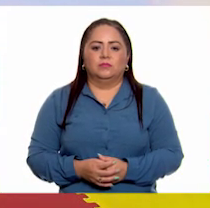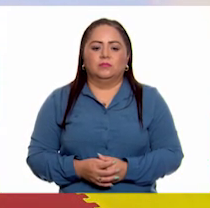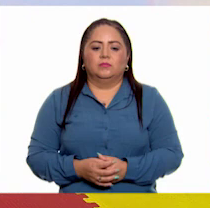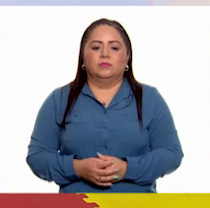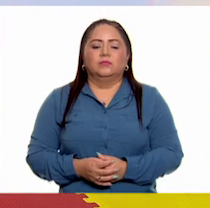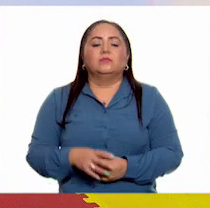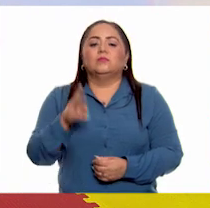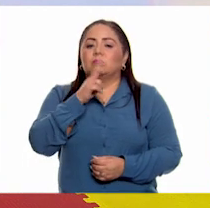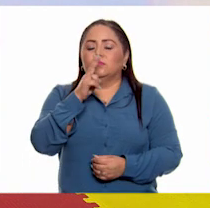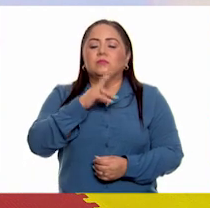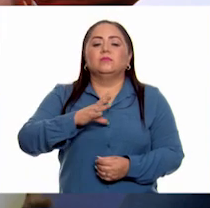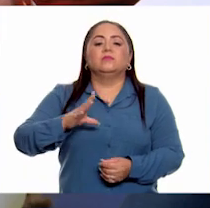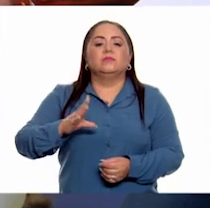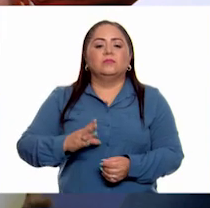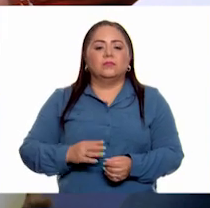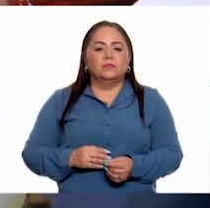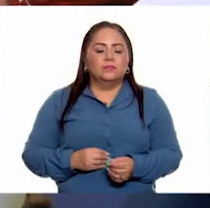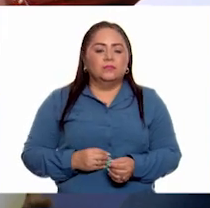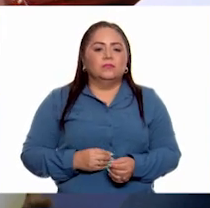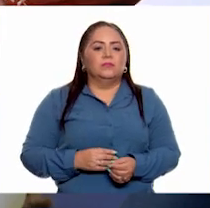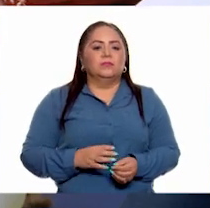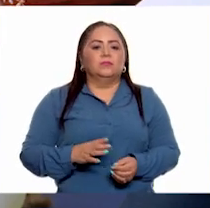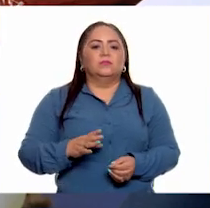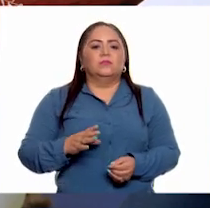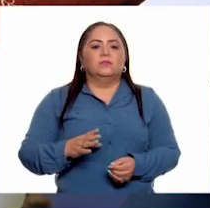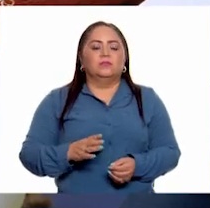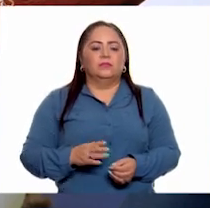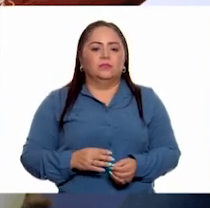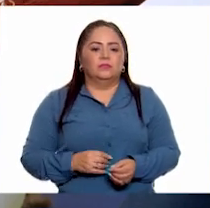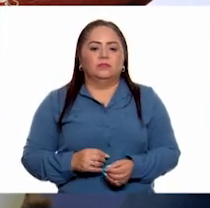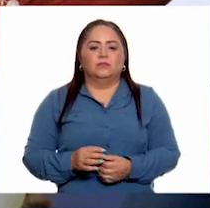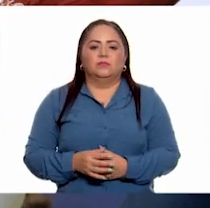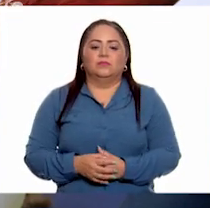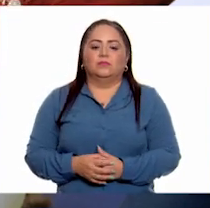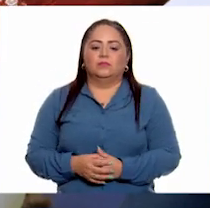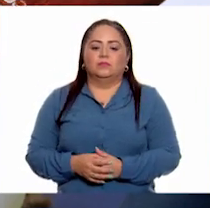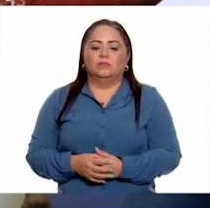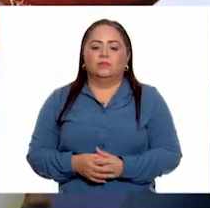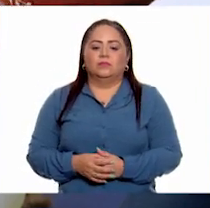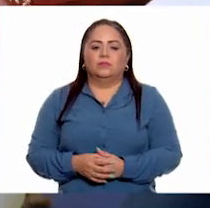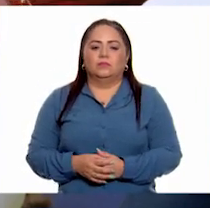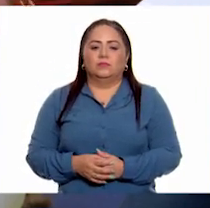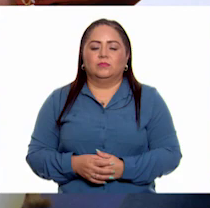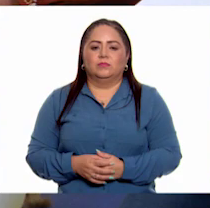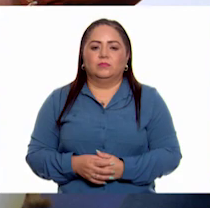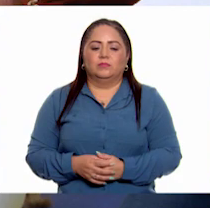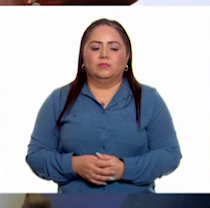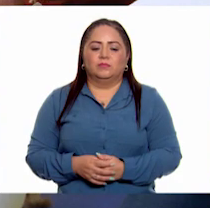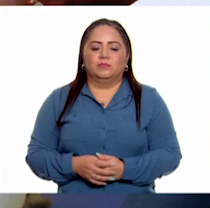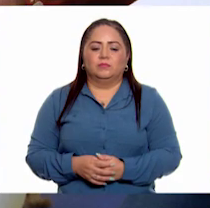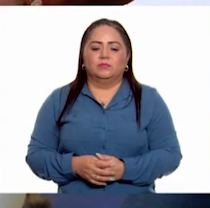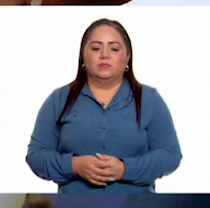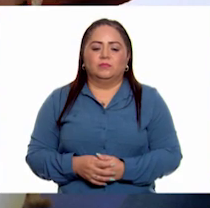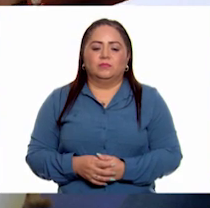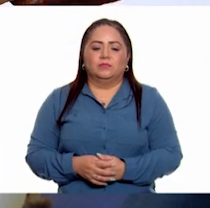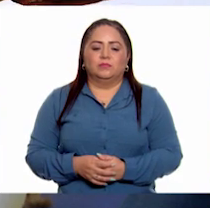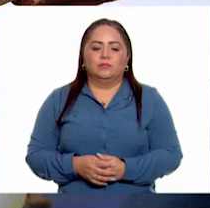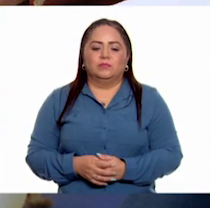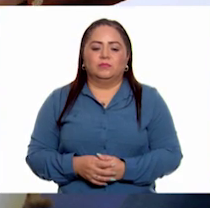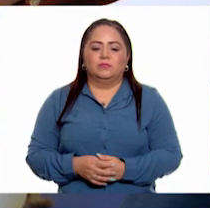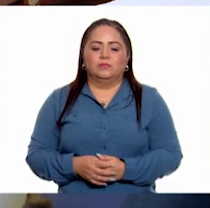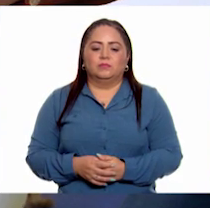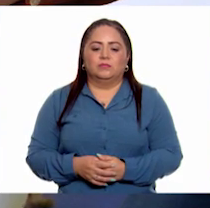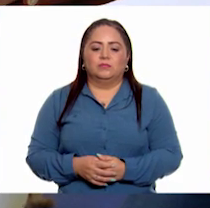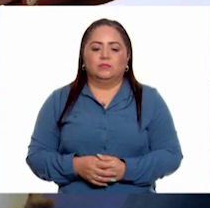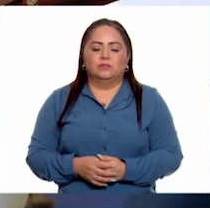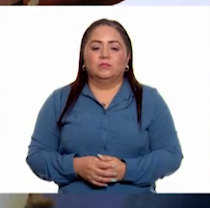Y baja el changuito, exhala y suelta. Haces uno último, inhala, metes aire y saca sonoro